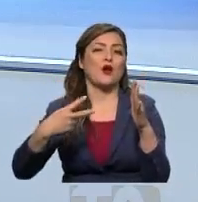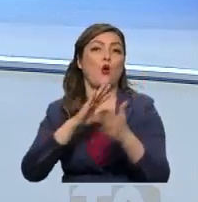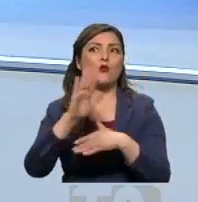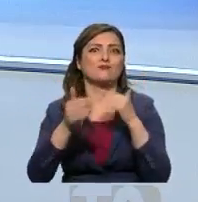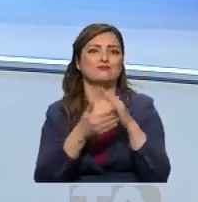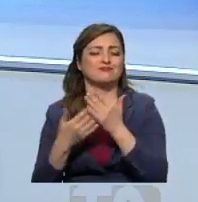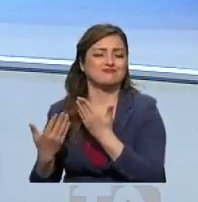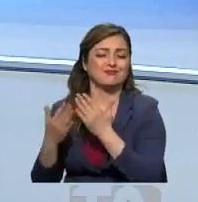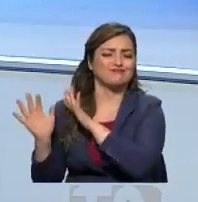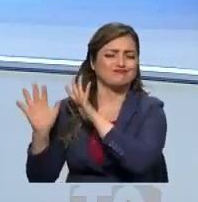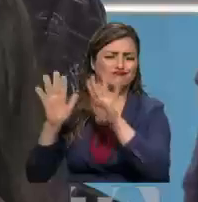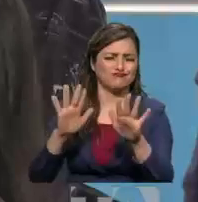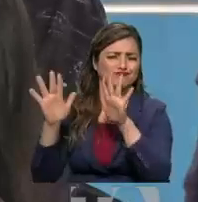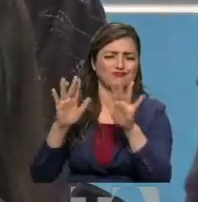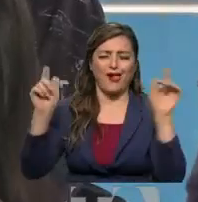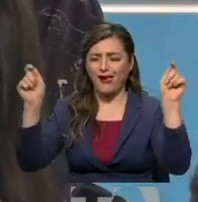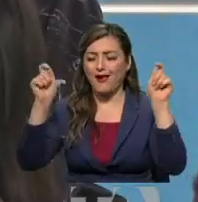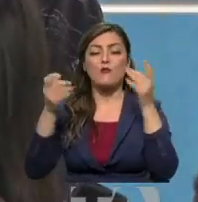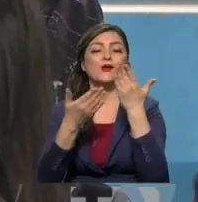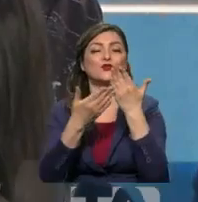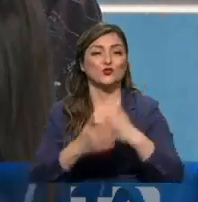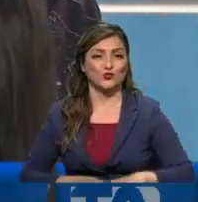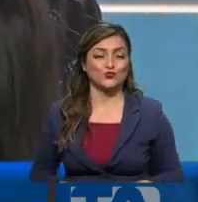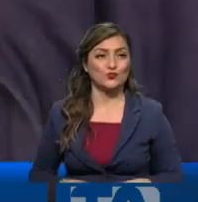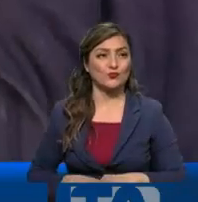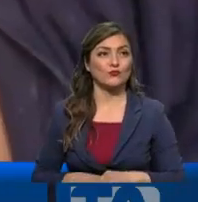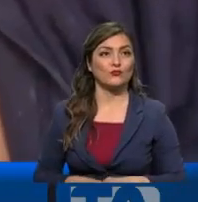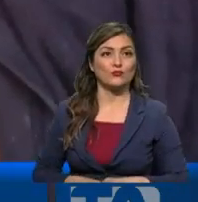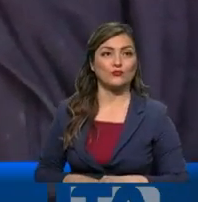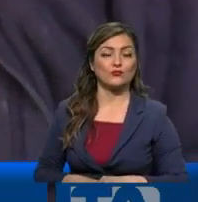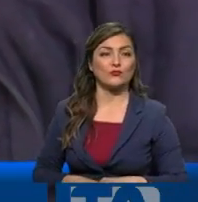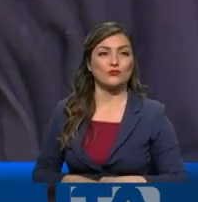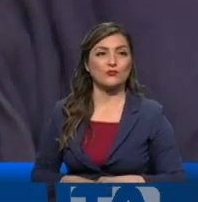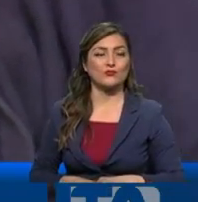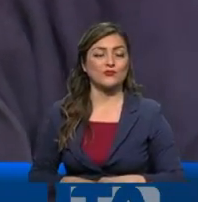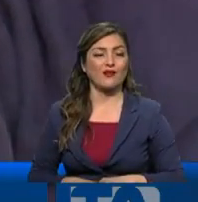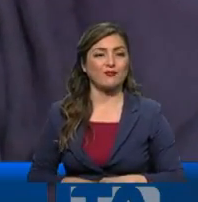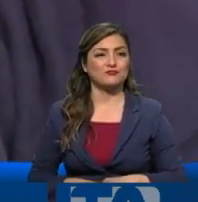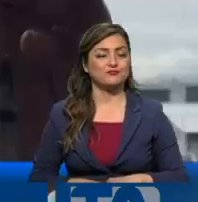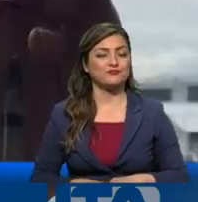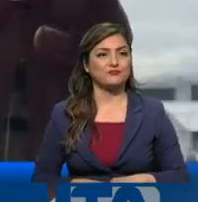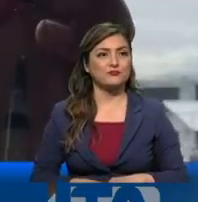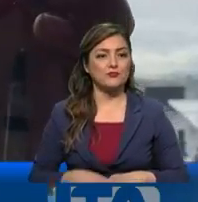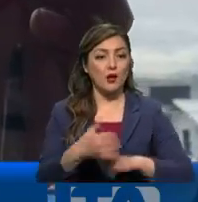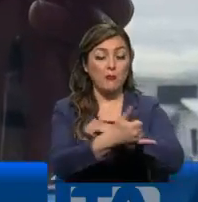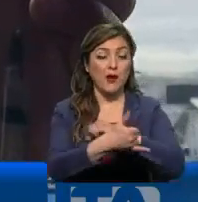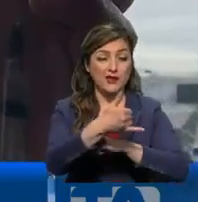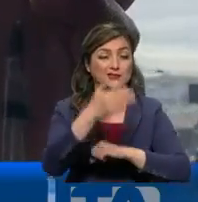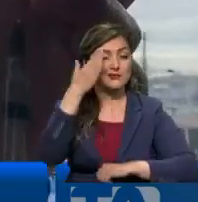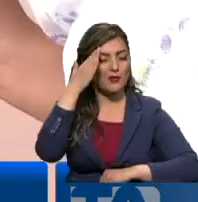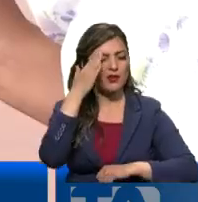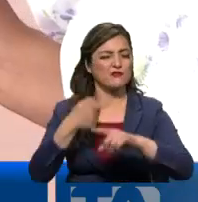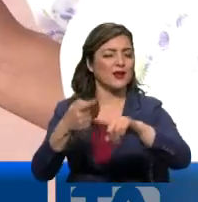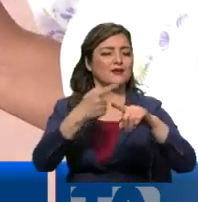nuevamente eventos de forma segura. La vacunación es uno de los ejes centrales para la reactivación económica. En el sector turístico,